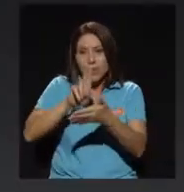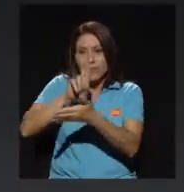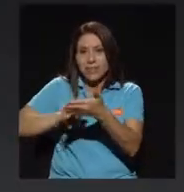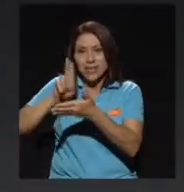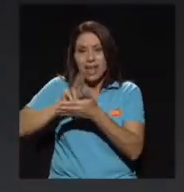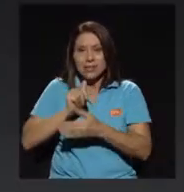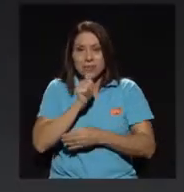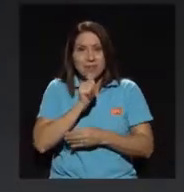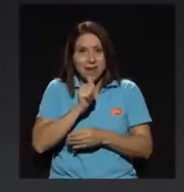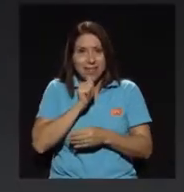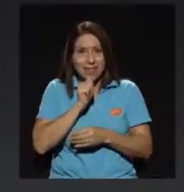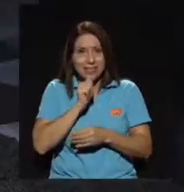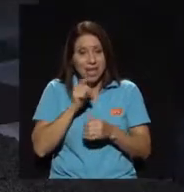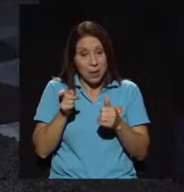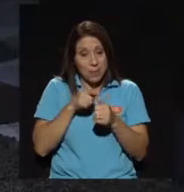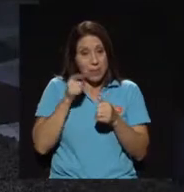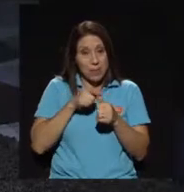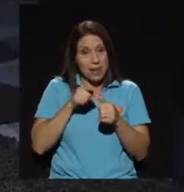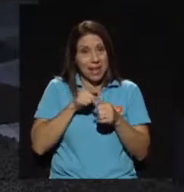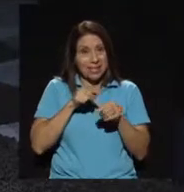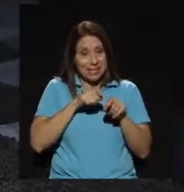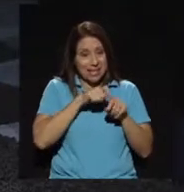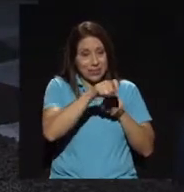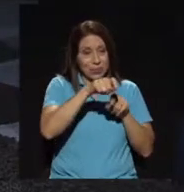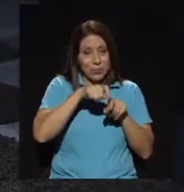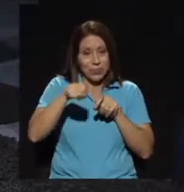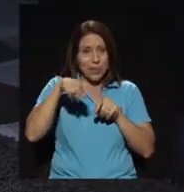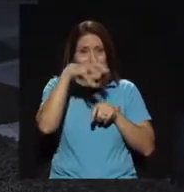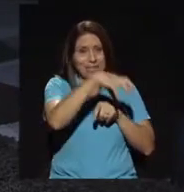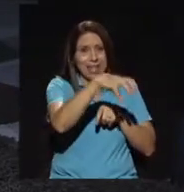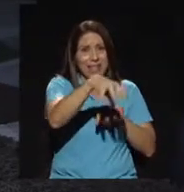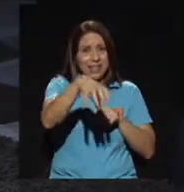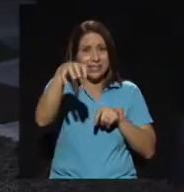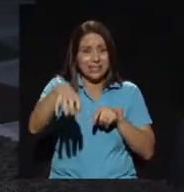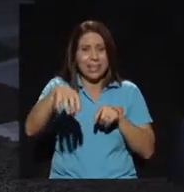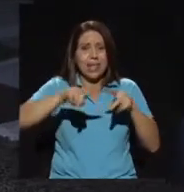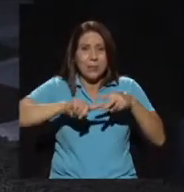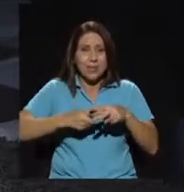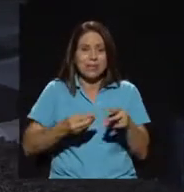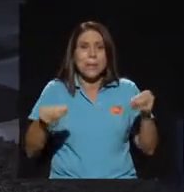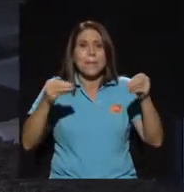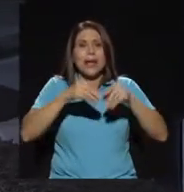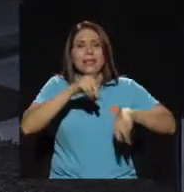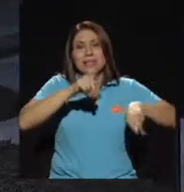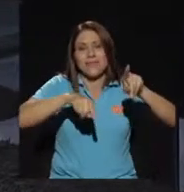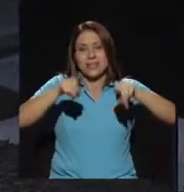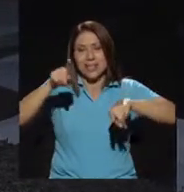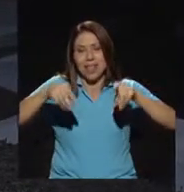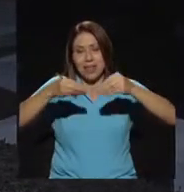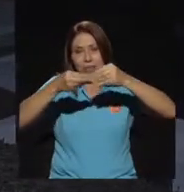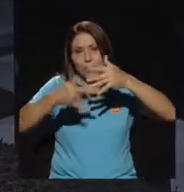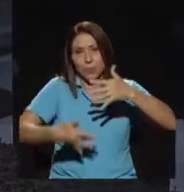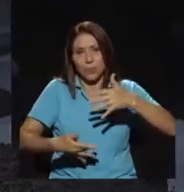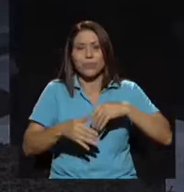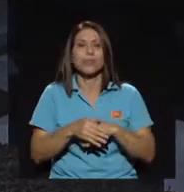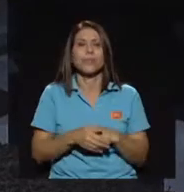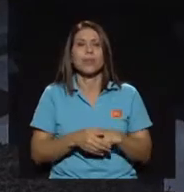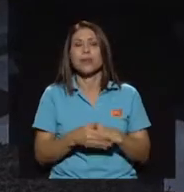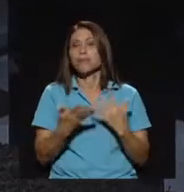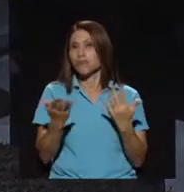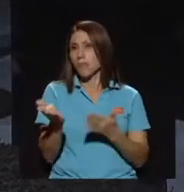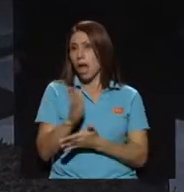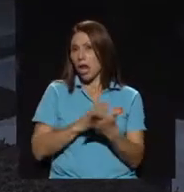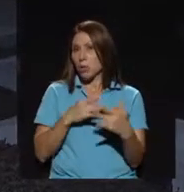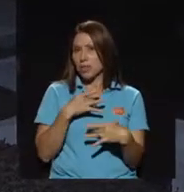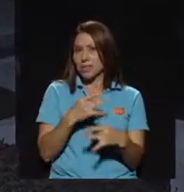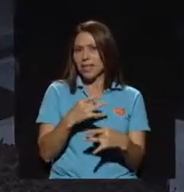primeras sedes en las regiones, y empieza a haber, digamos, una mayor diversidad. Un dato curioso tal vez es que no hemos encontrado que